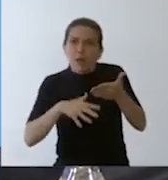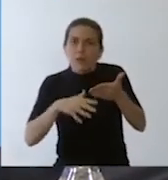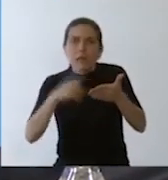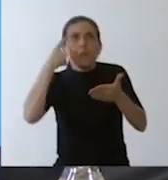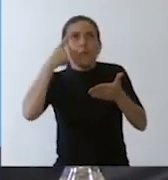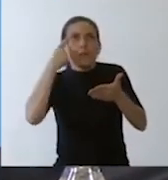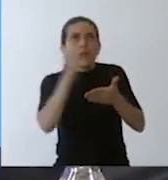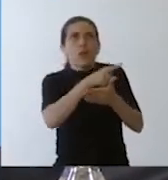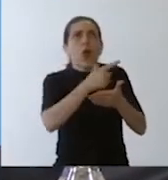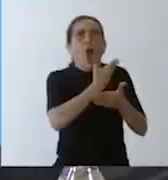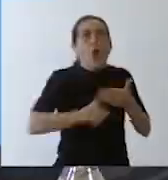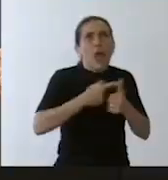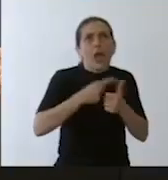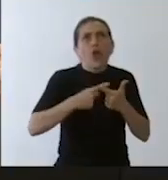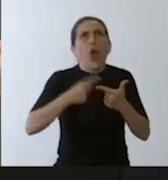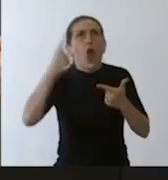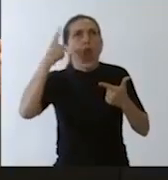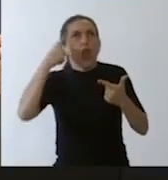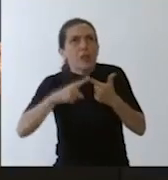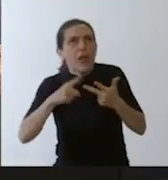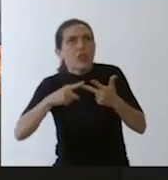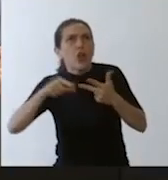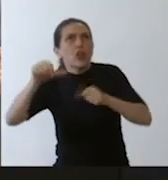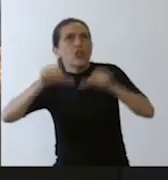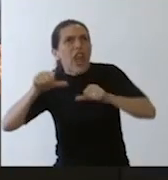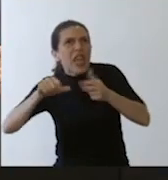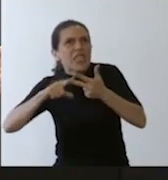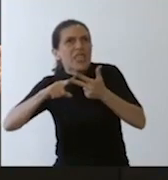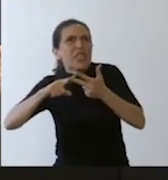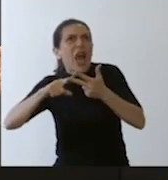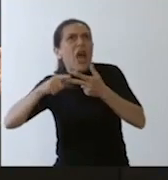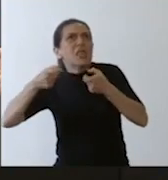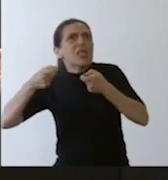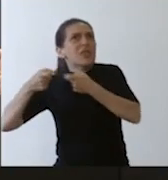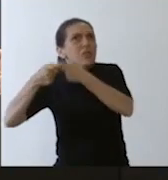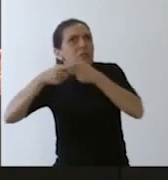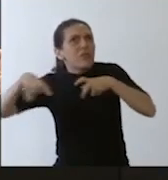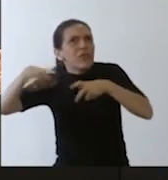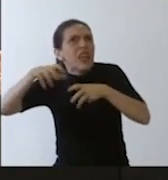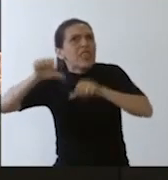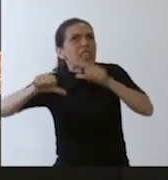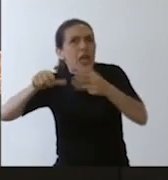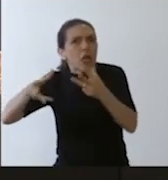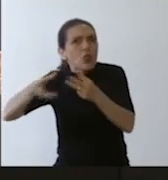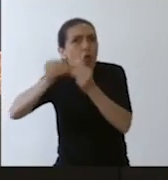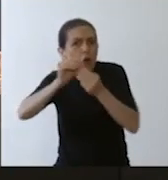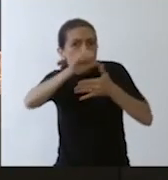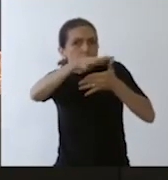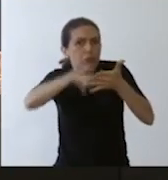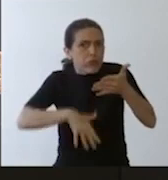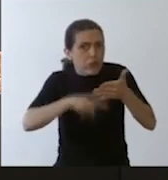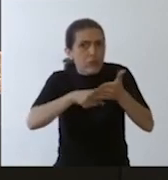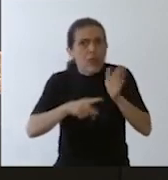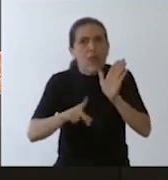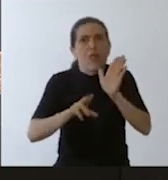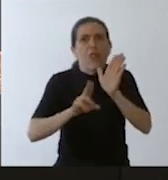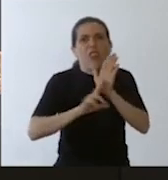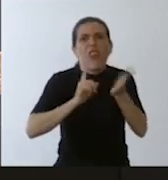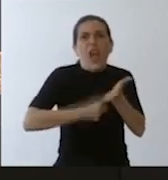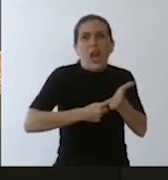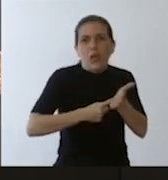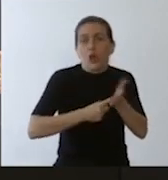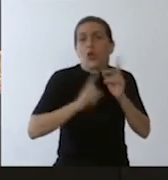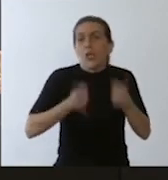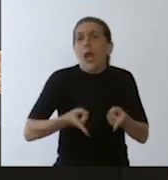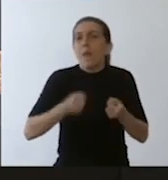la ciencia, del conocimiento, de las entidades científicas. Voluntad que naturalmente no